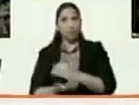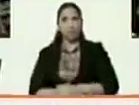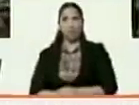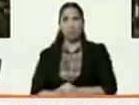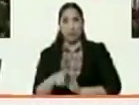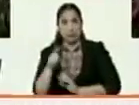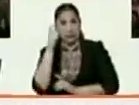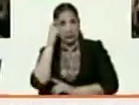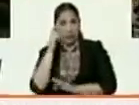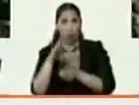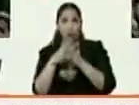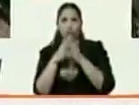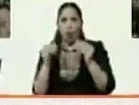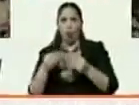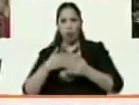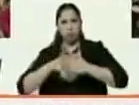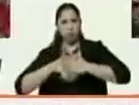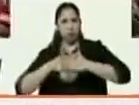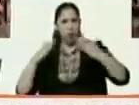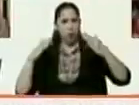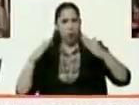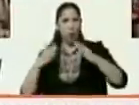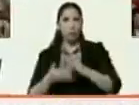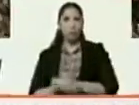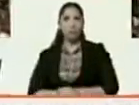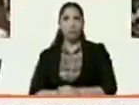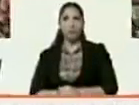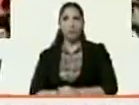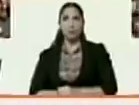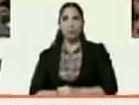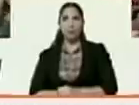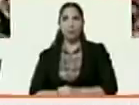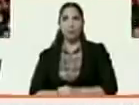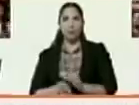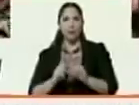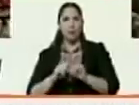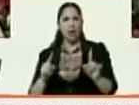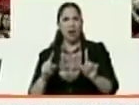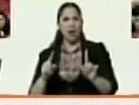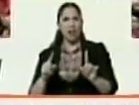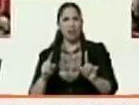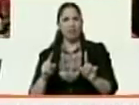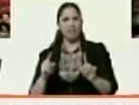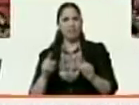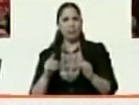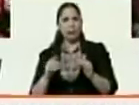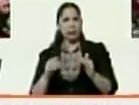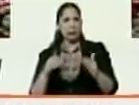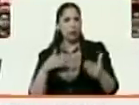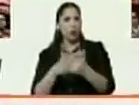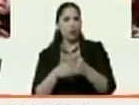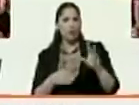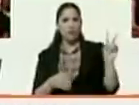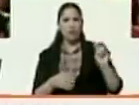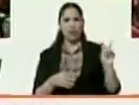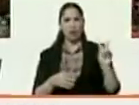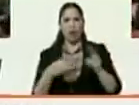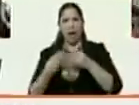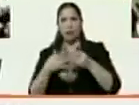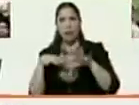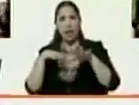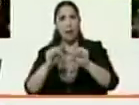ese día tenían todo dispuesto para, sobre nuestra patria, el suelo bolivariano, una